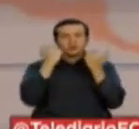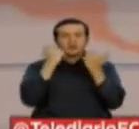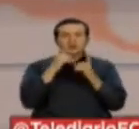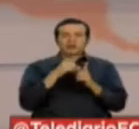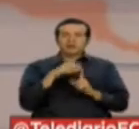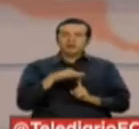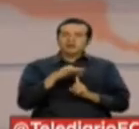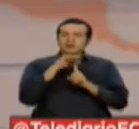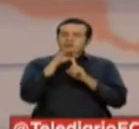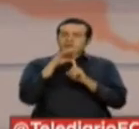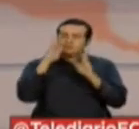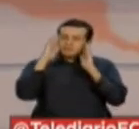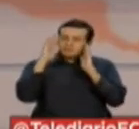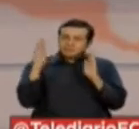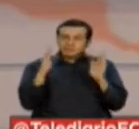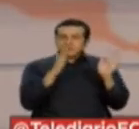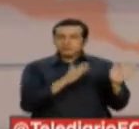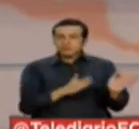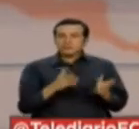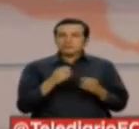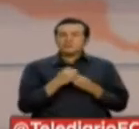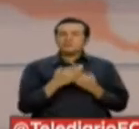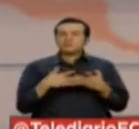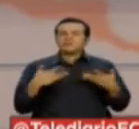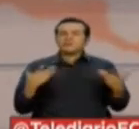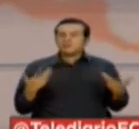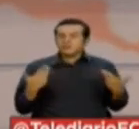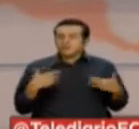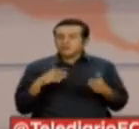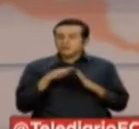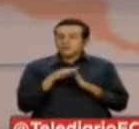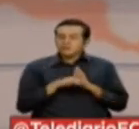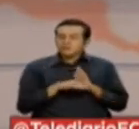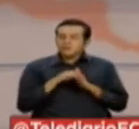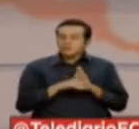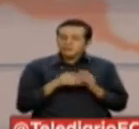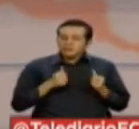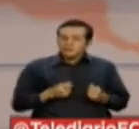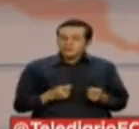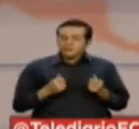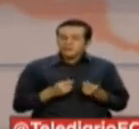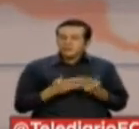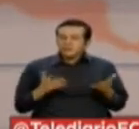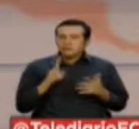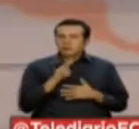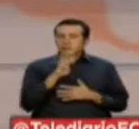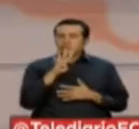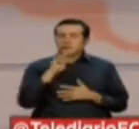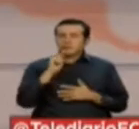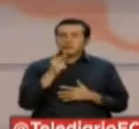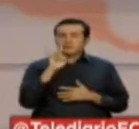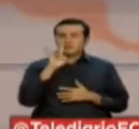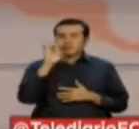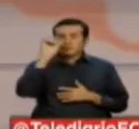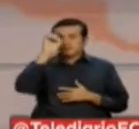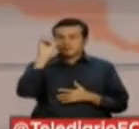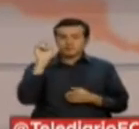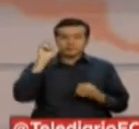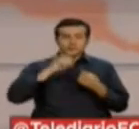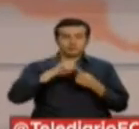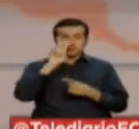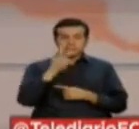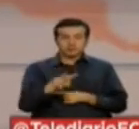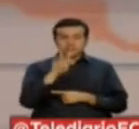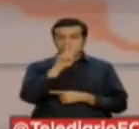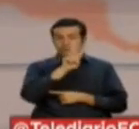La operación de Misión Ternura implica justamente la reducción de la desnutrición del 24.8 hasta el